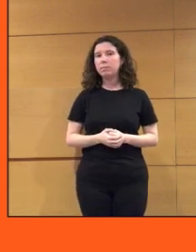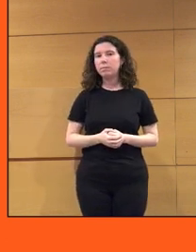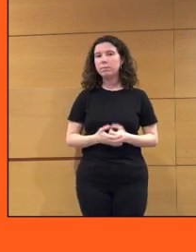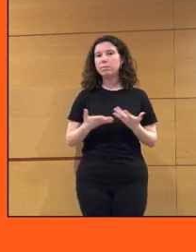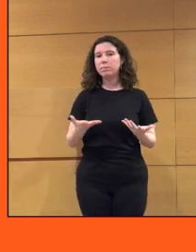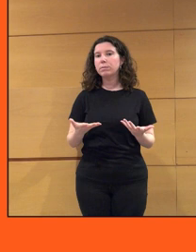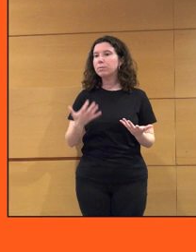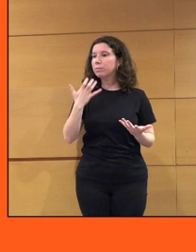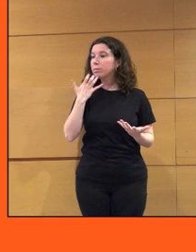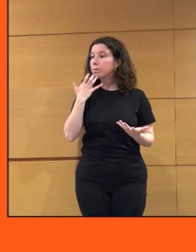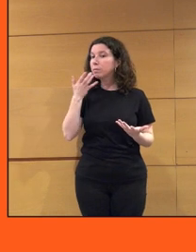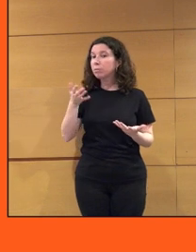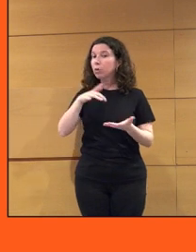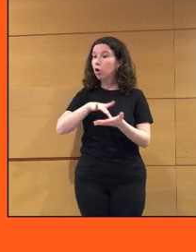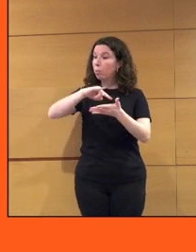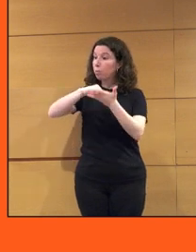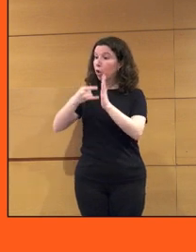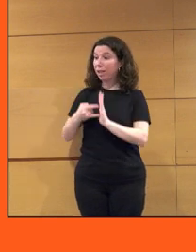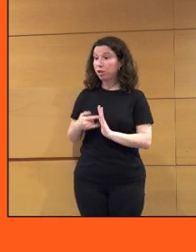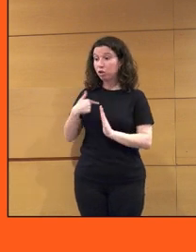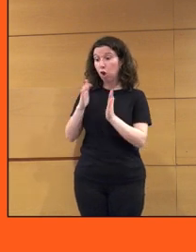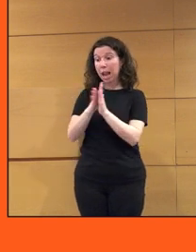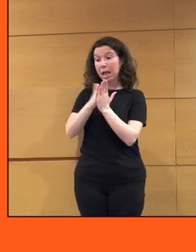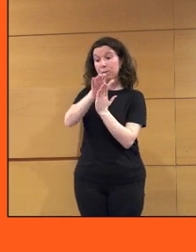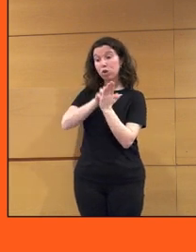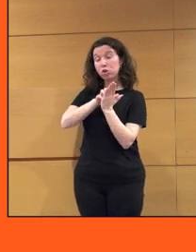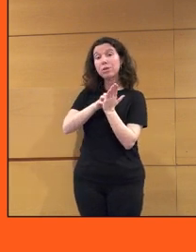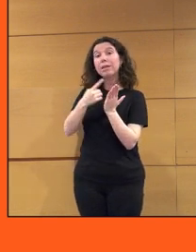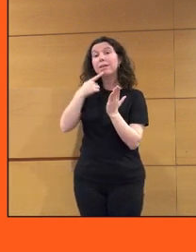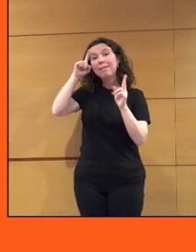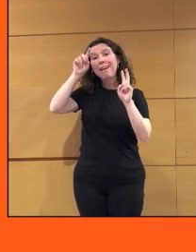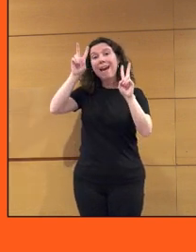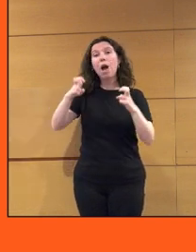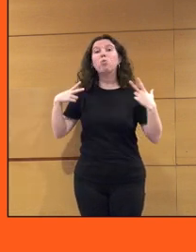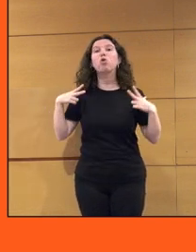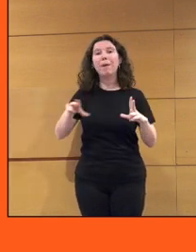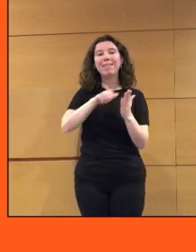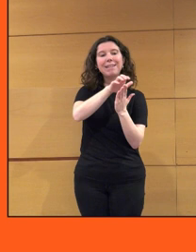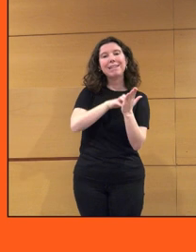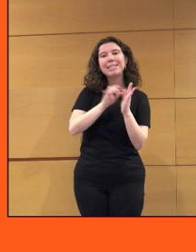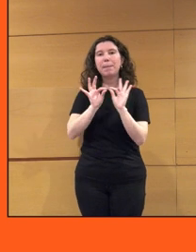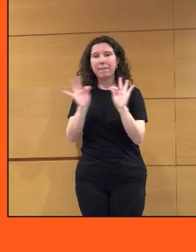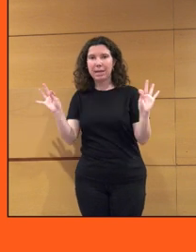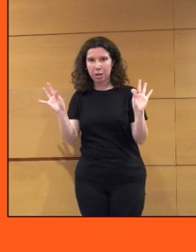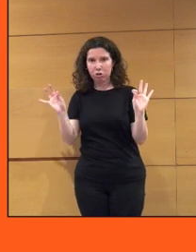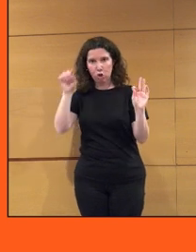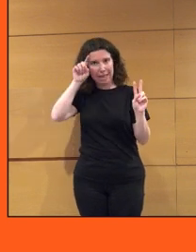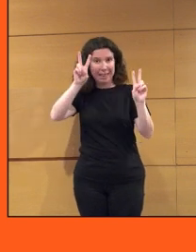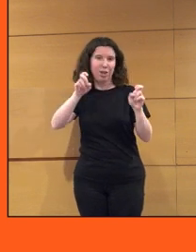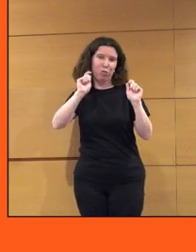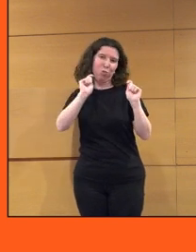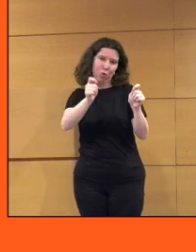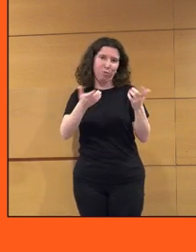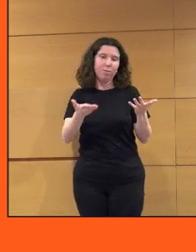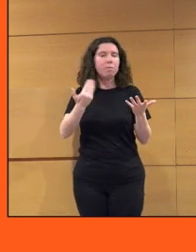experiencia ganada en estos proyectos, se escribió un libro que se llama Automatic Text Simplification. Ahora es un poquito antiguo, digamos,